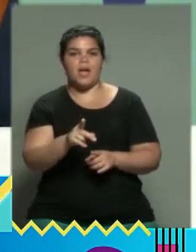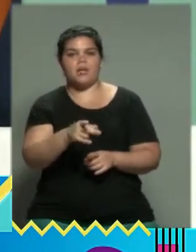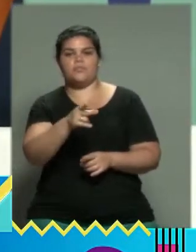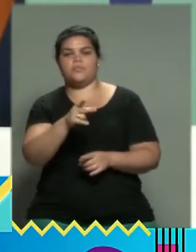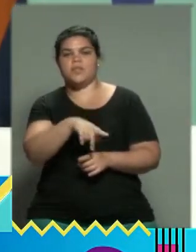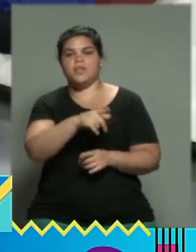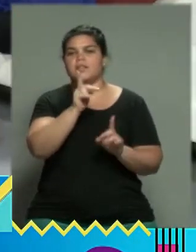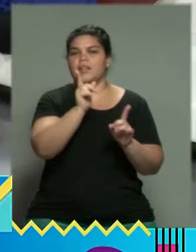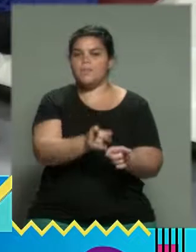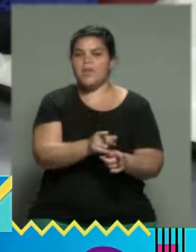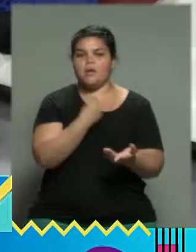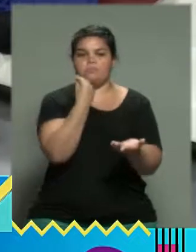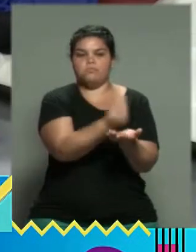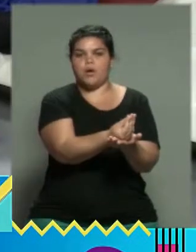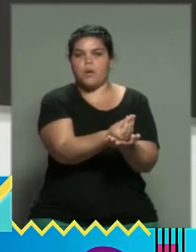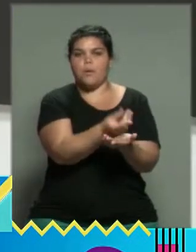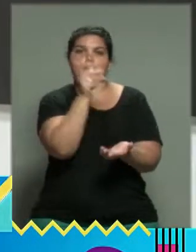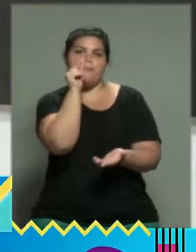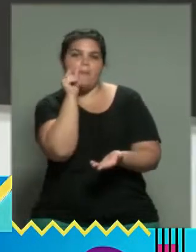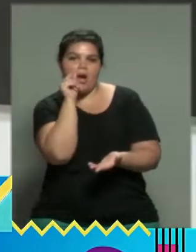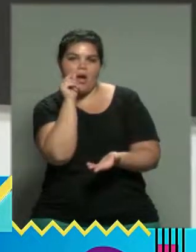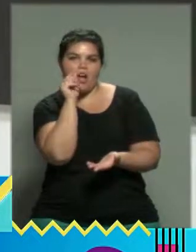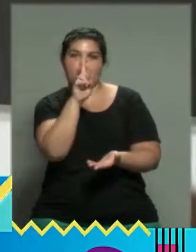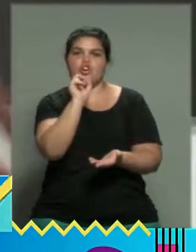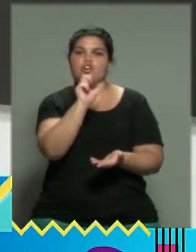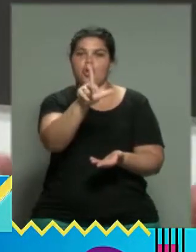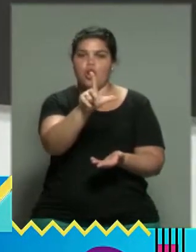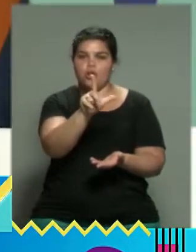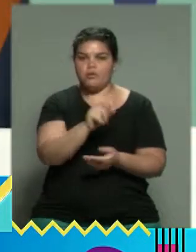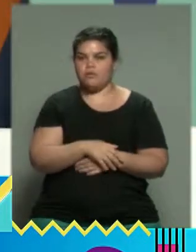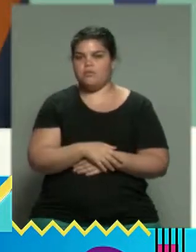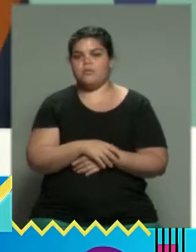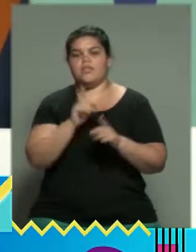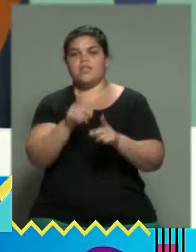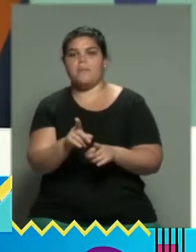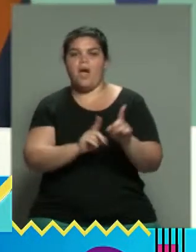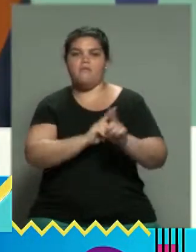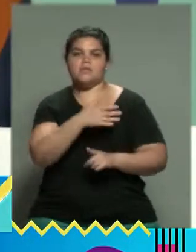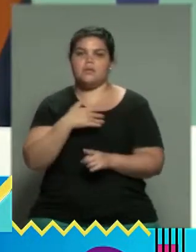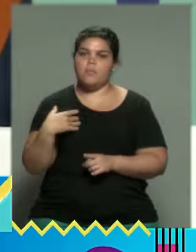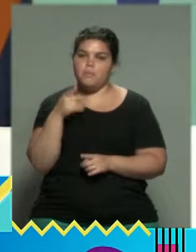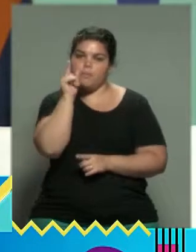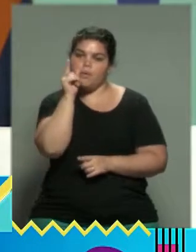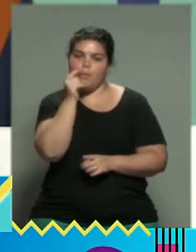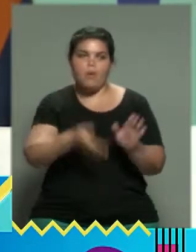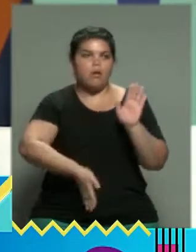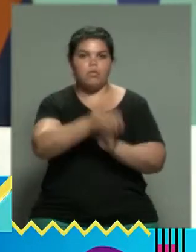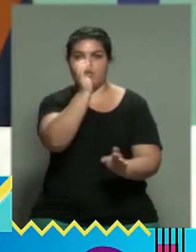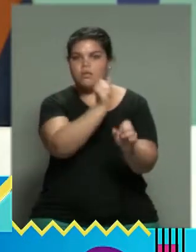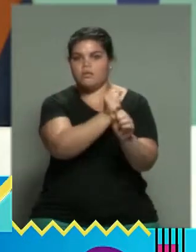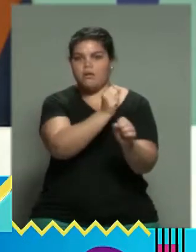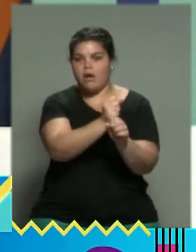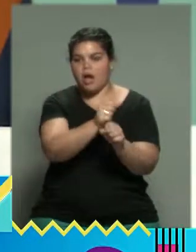del padre. Nos ha pasado que el papá y la mamá han tenido que ir a trabajar también y que el chico ha quedado muchas